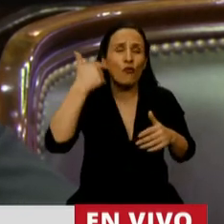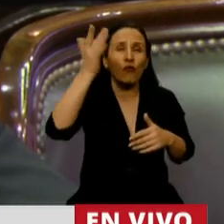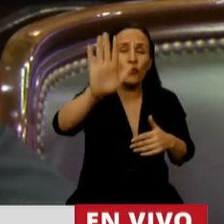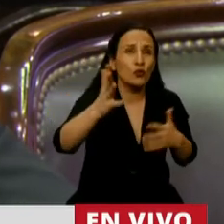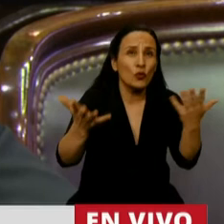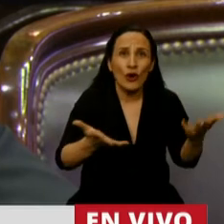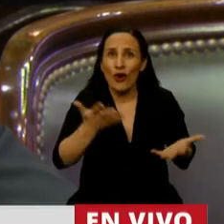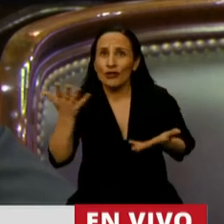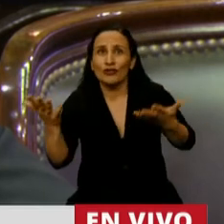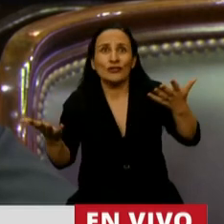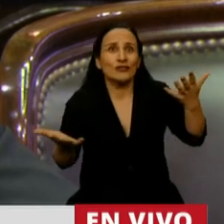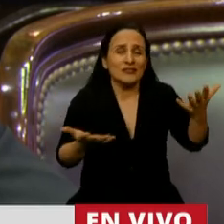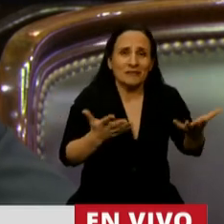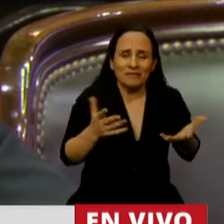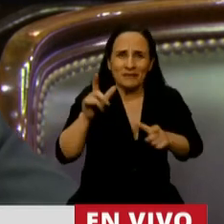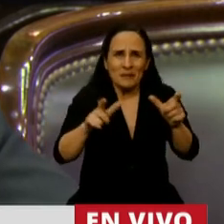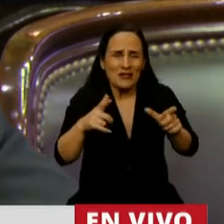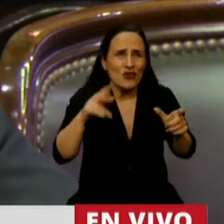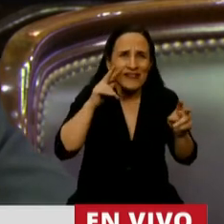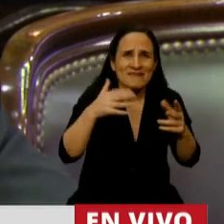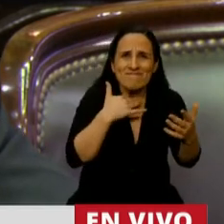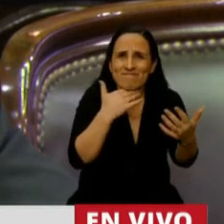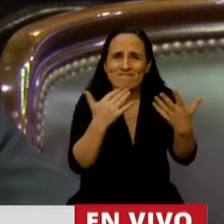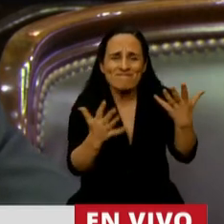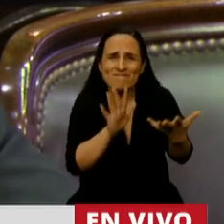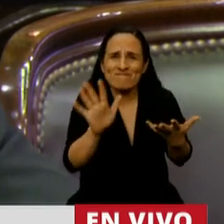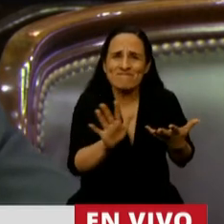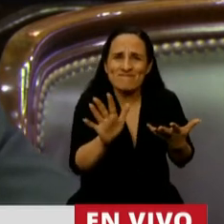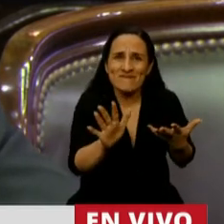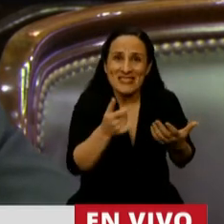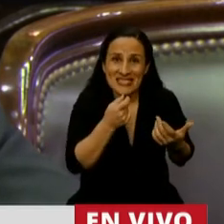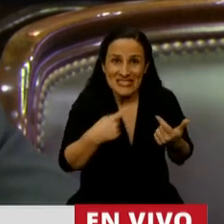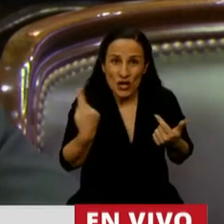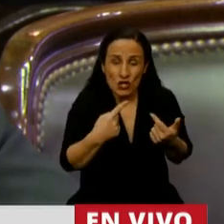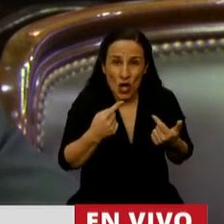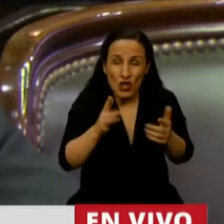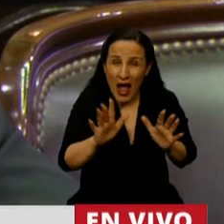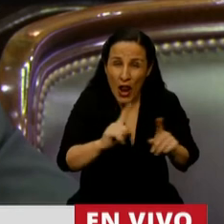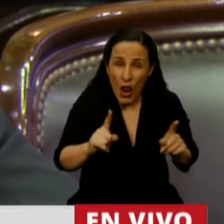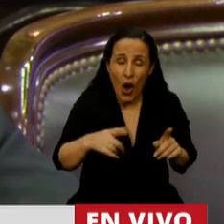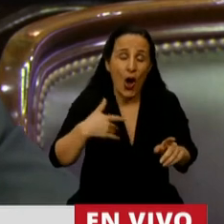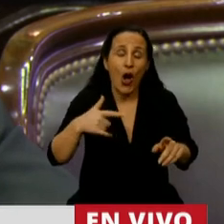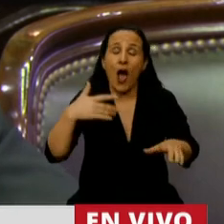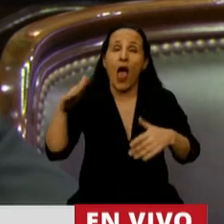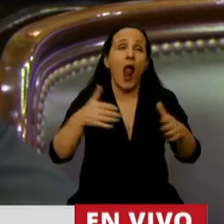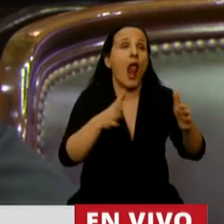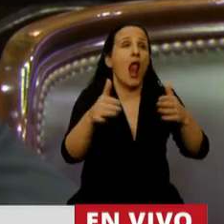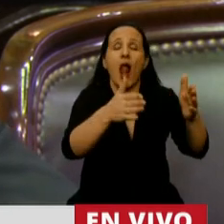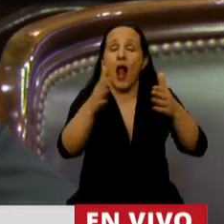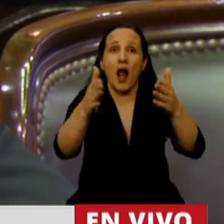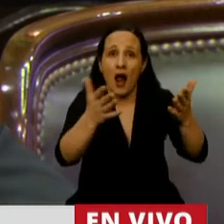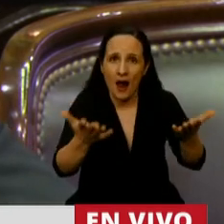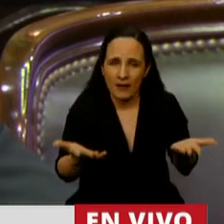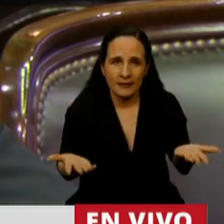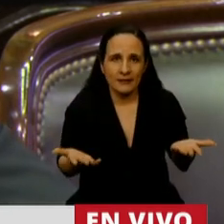el conjunto de nuestra sociedad. Si no lo hacemos, señor presidente, vamos a seguir a la deriva. Si no lo hacemos, vamos